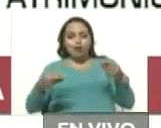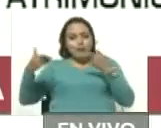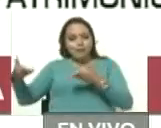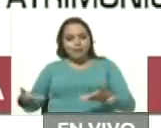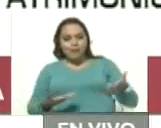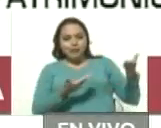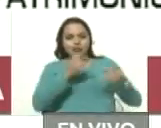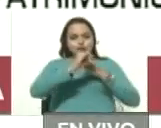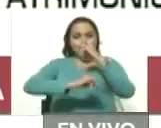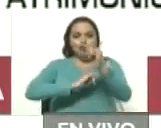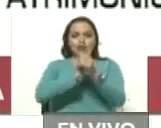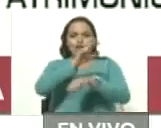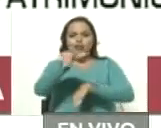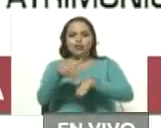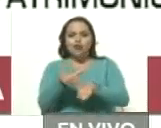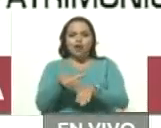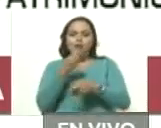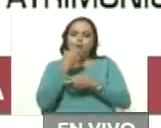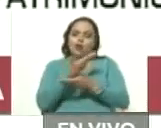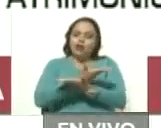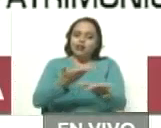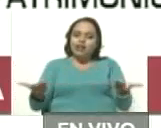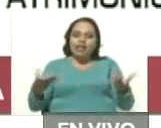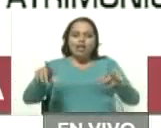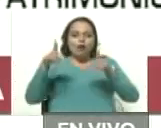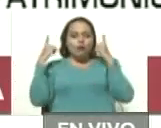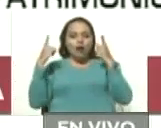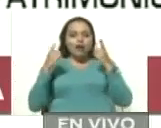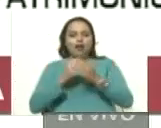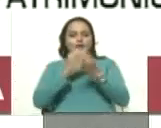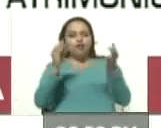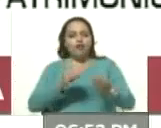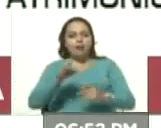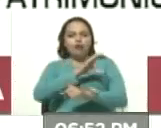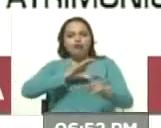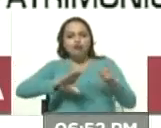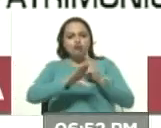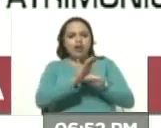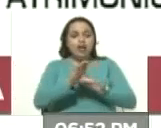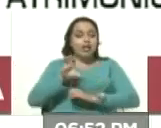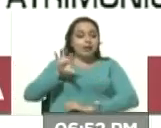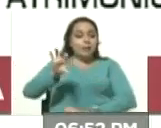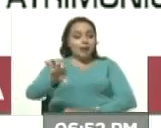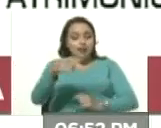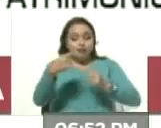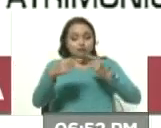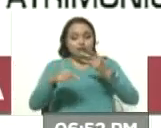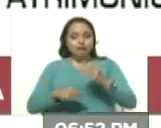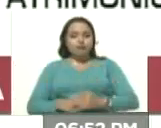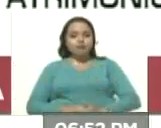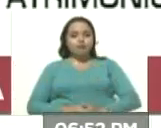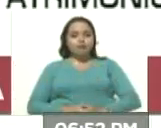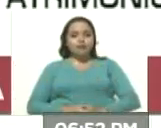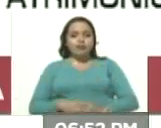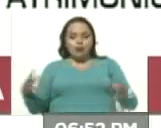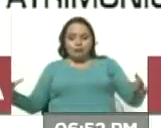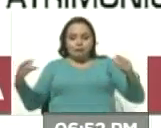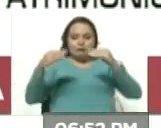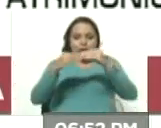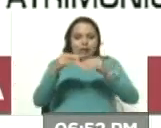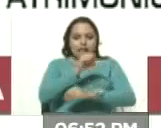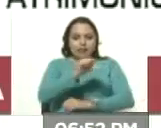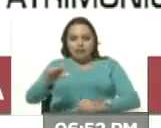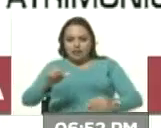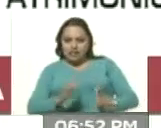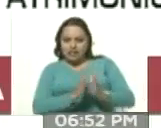internacionales y nacionales las bondades que tiene la guaira como riqueza cultural y patrimonial y asimismo cómo se pega esto con la semana mayor con la